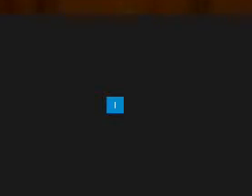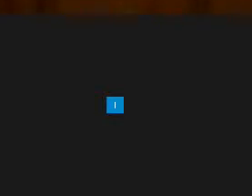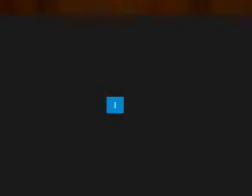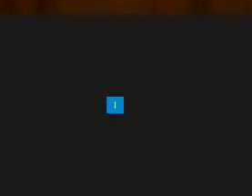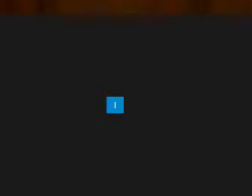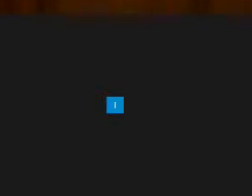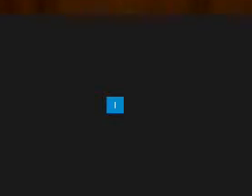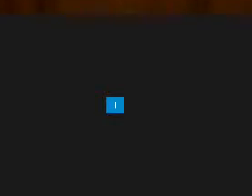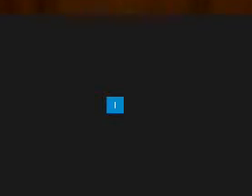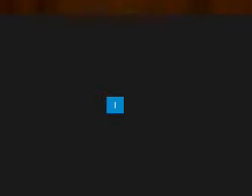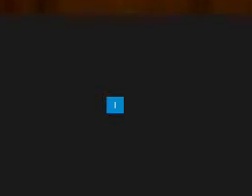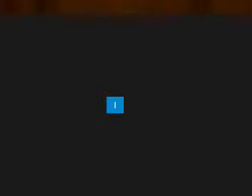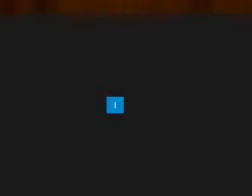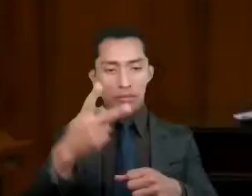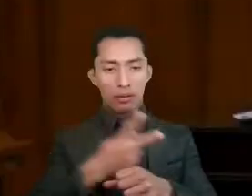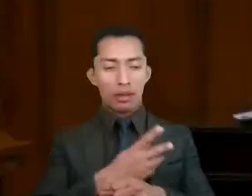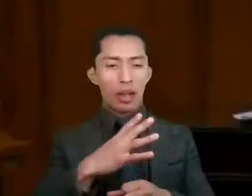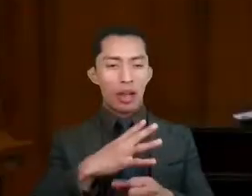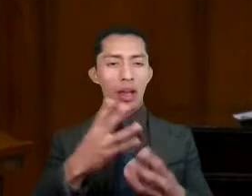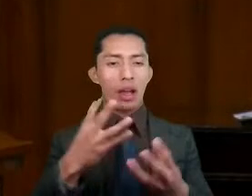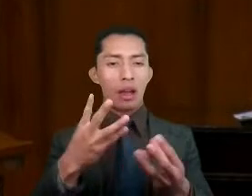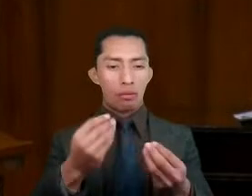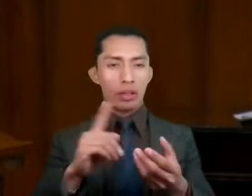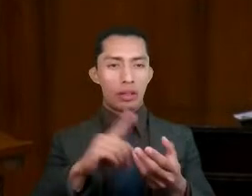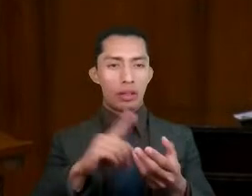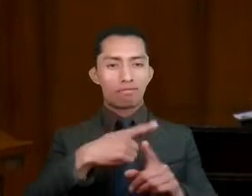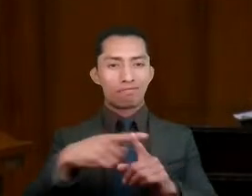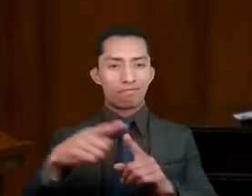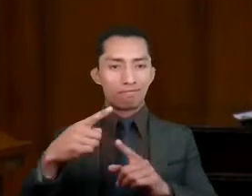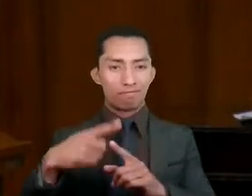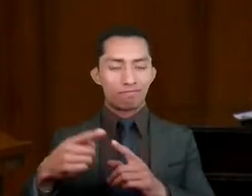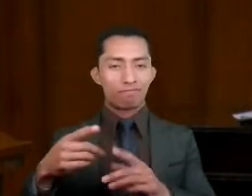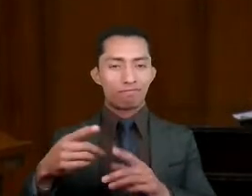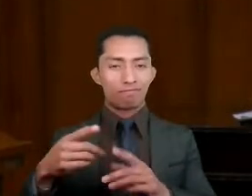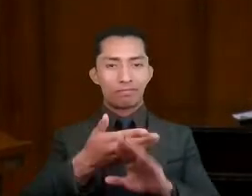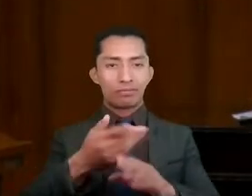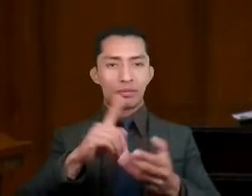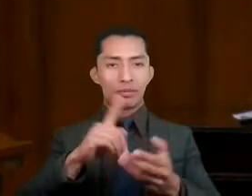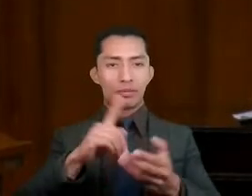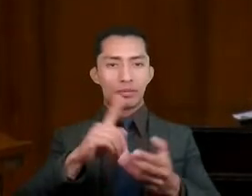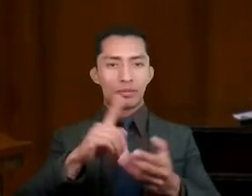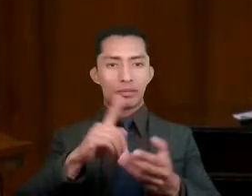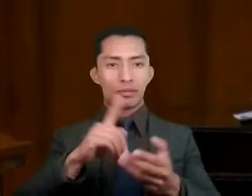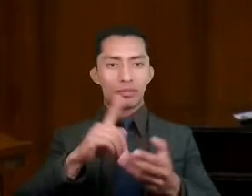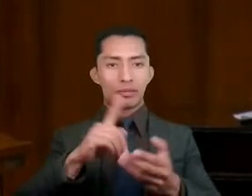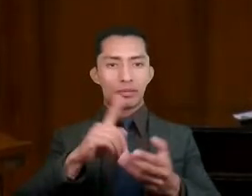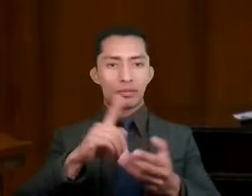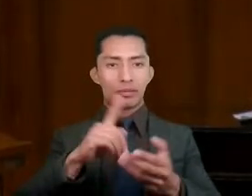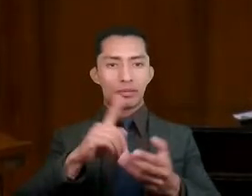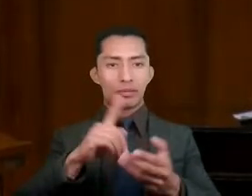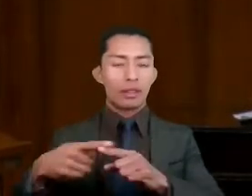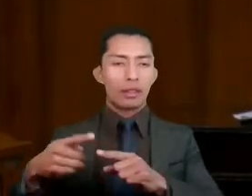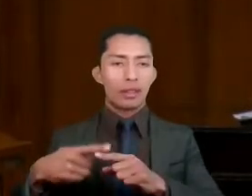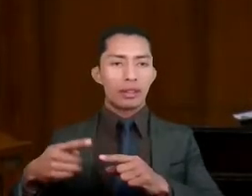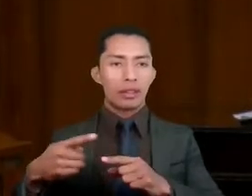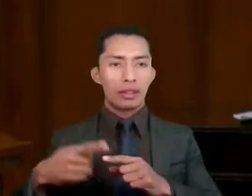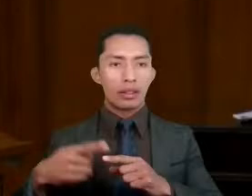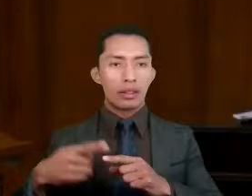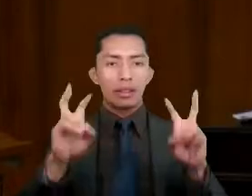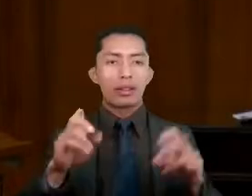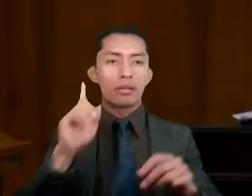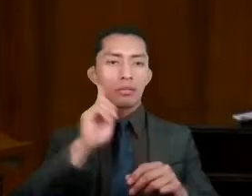un incremento en la incidencia de las agresiones dentro de la familia, particularmente a las mujeres, y el tema